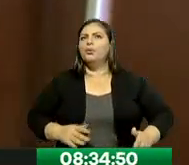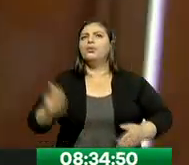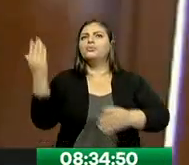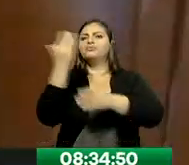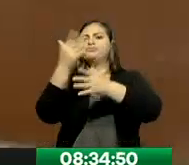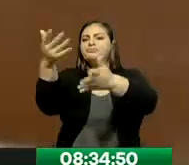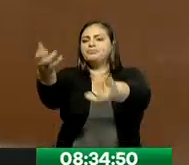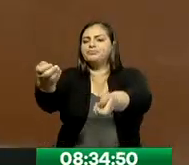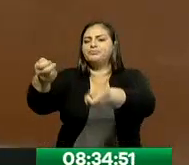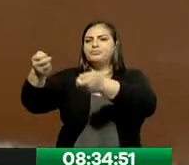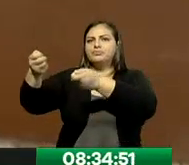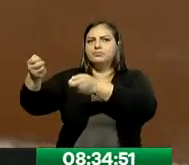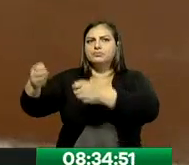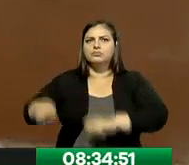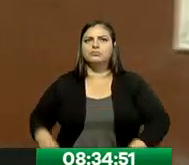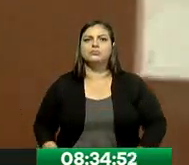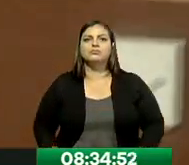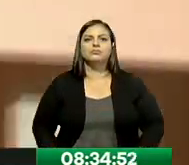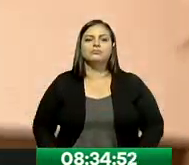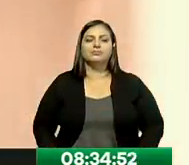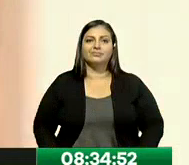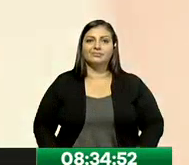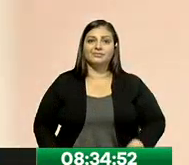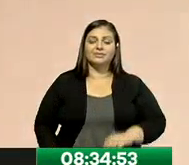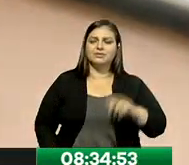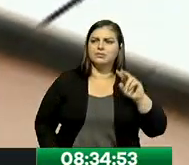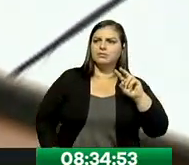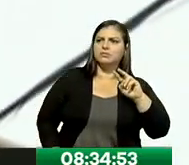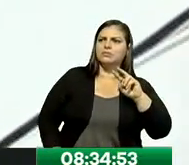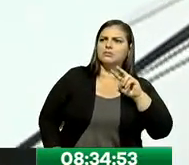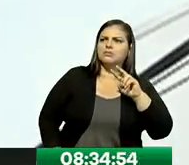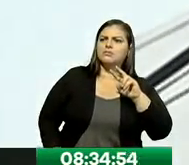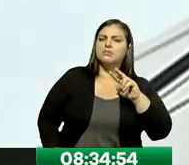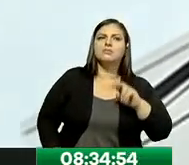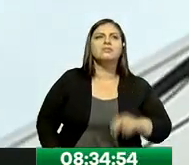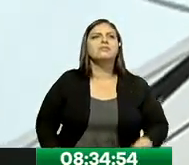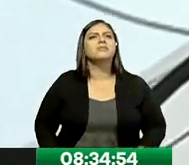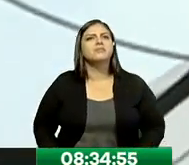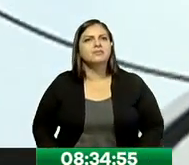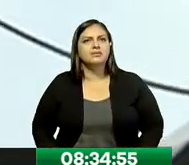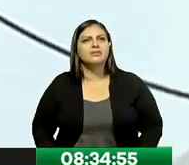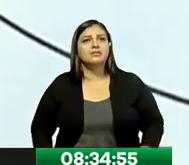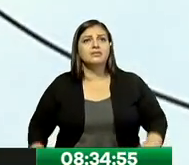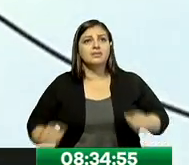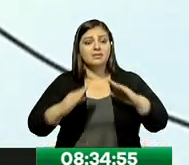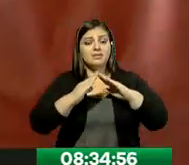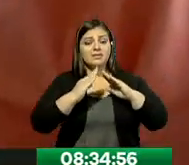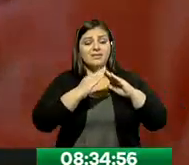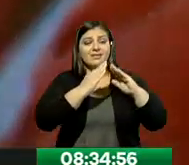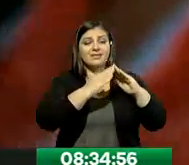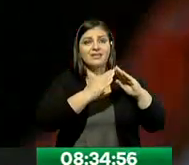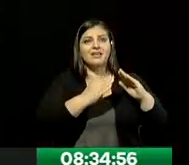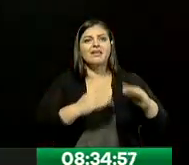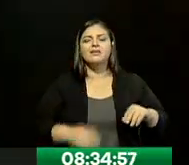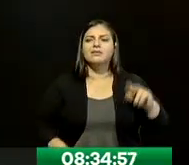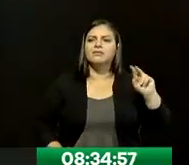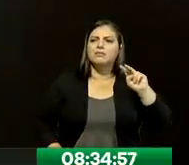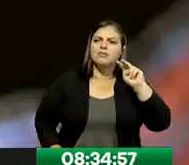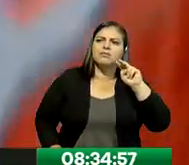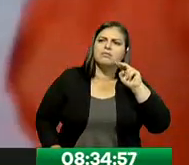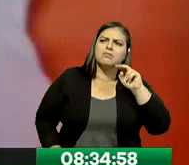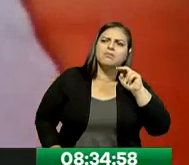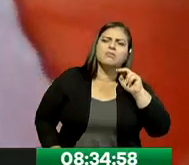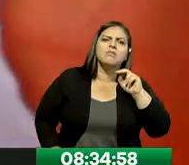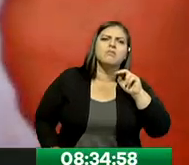policía. Los vecinos del sector La Tarazana, Plaza Dañín, dieron la voz de alerta. Una vez que ya se sentó ahí,